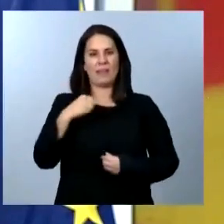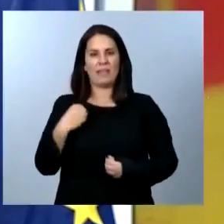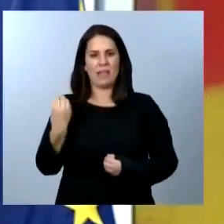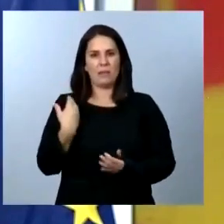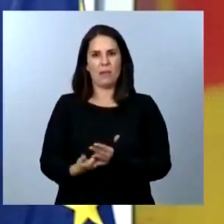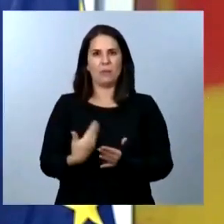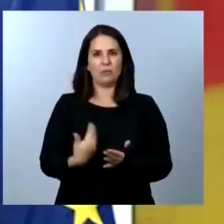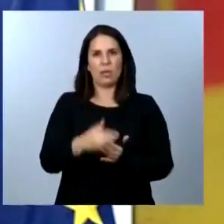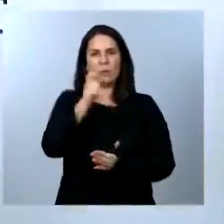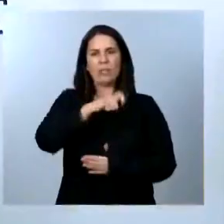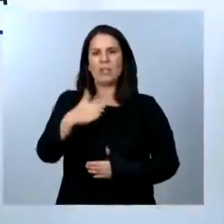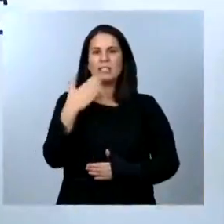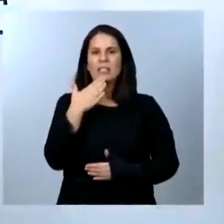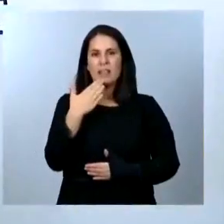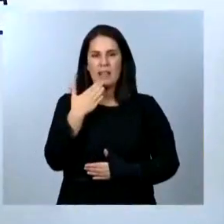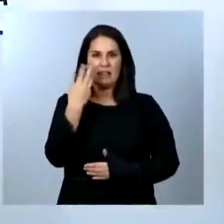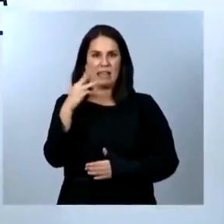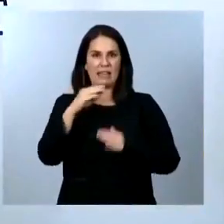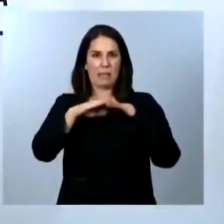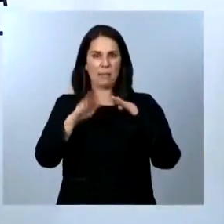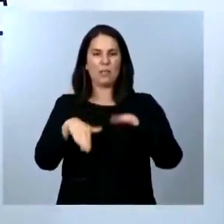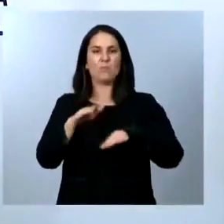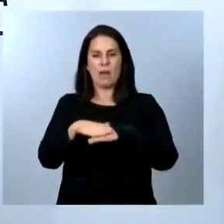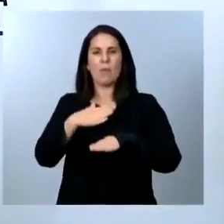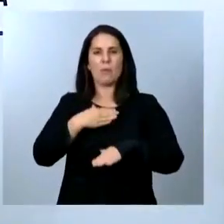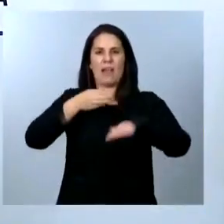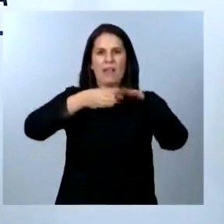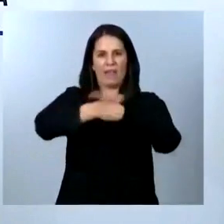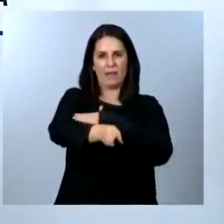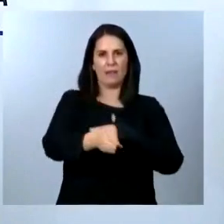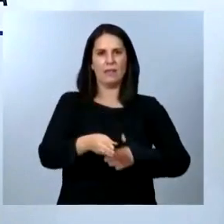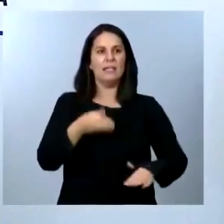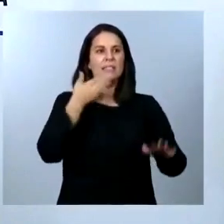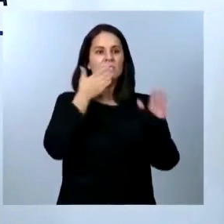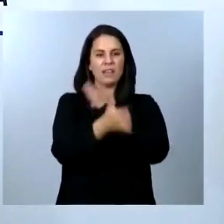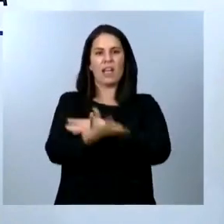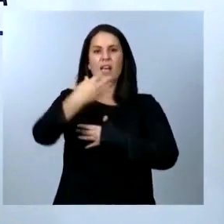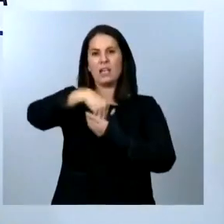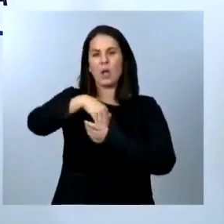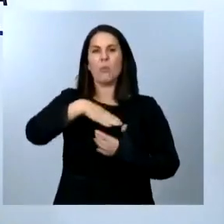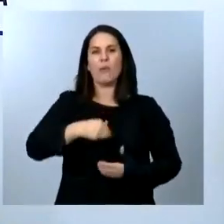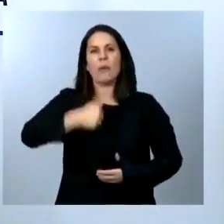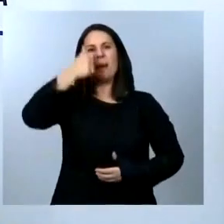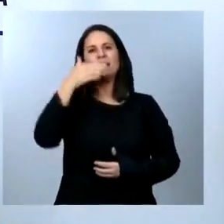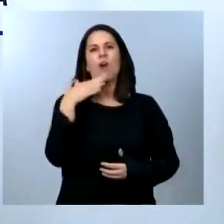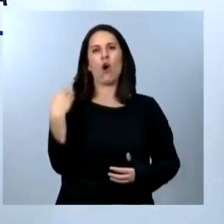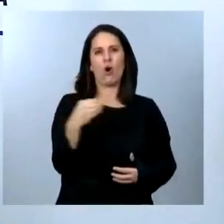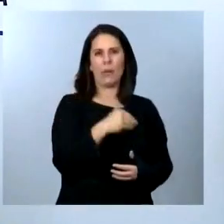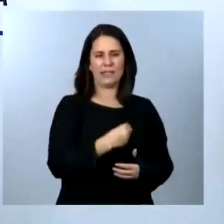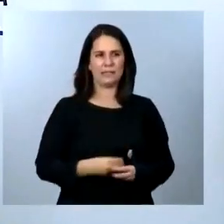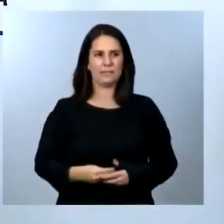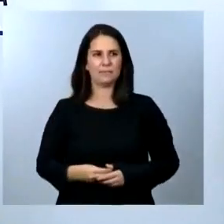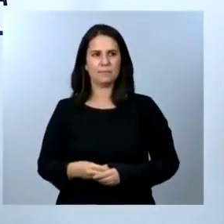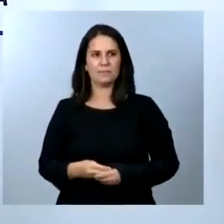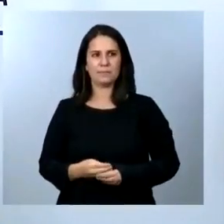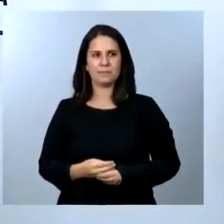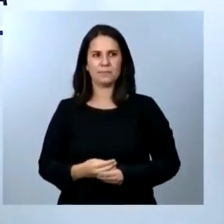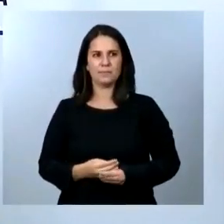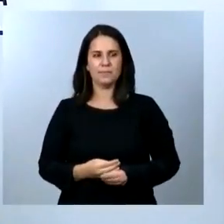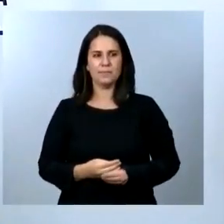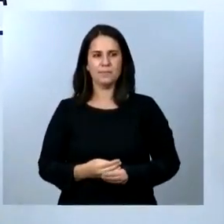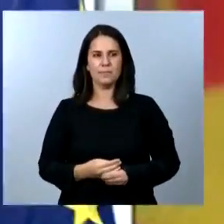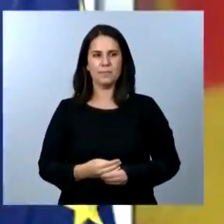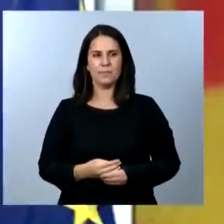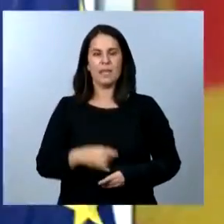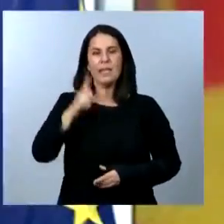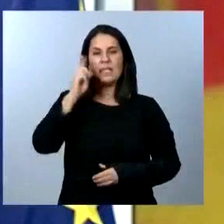años para acceder al ingreso mínimo vital, para incluir así a más jóvenes en este nuevo derecho. Permitimos que los servicios sociales